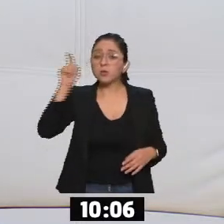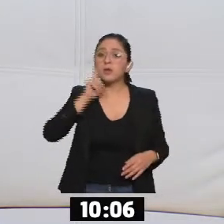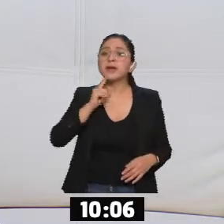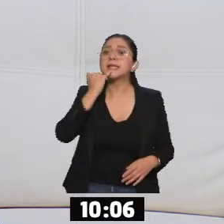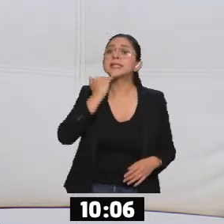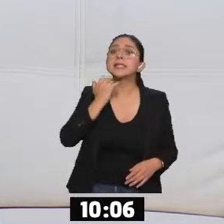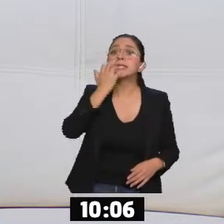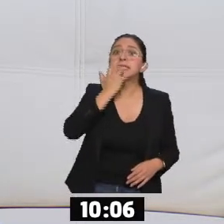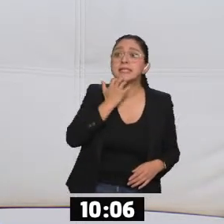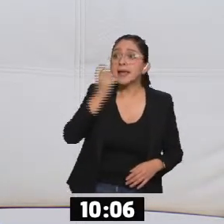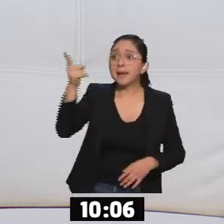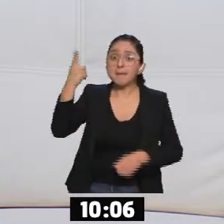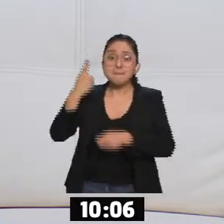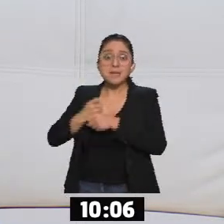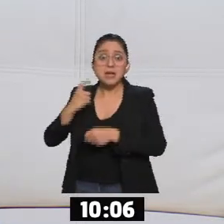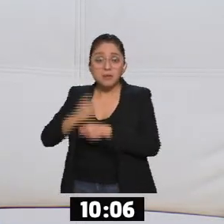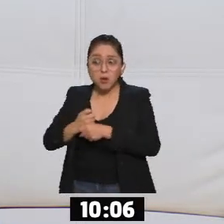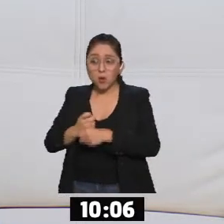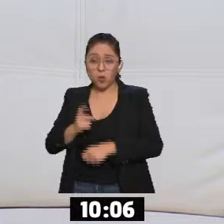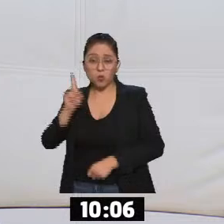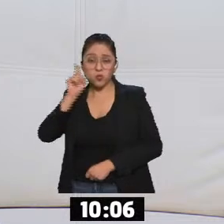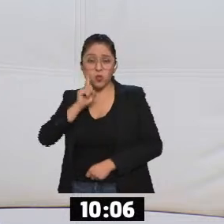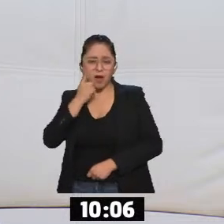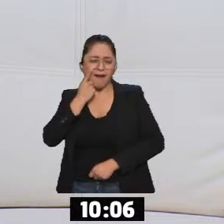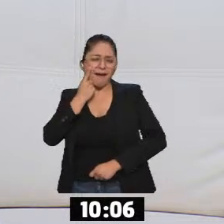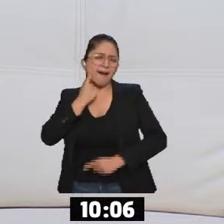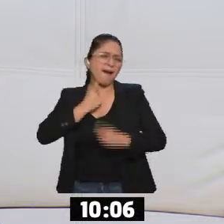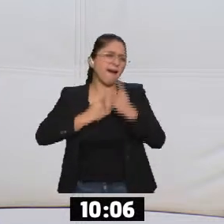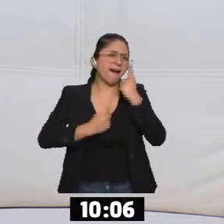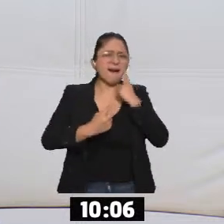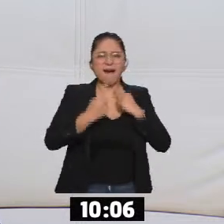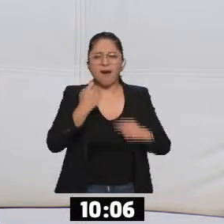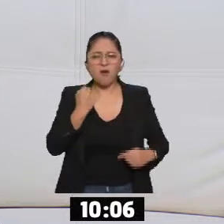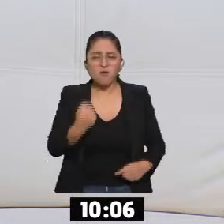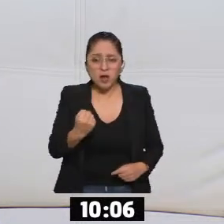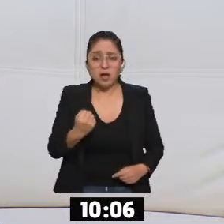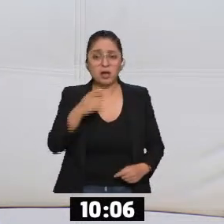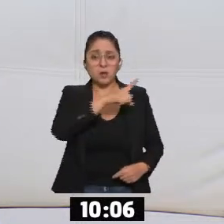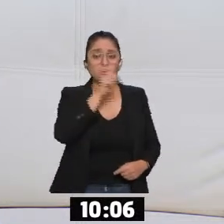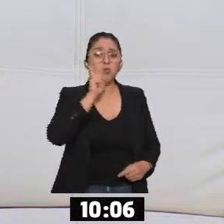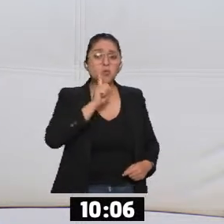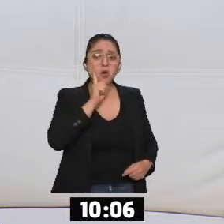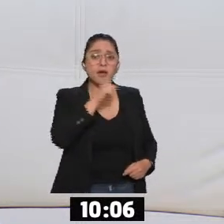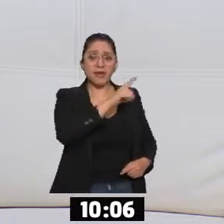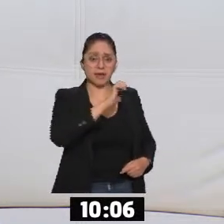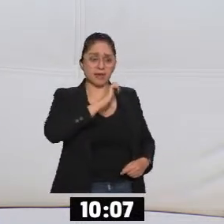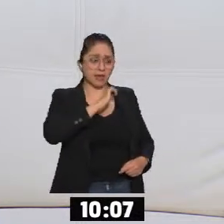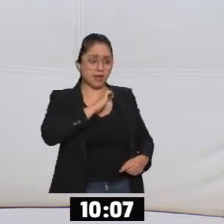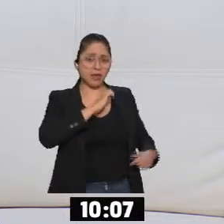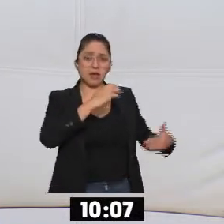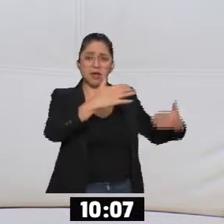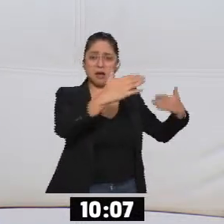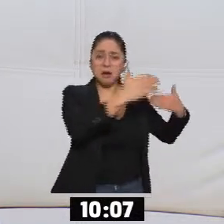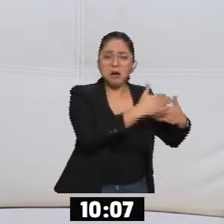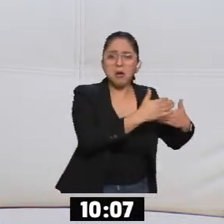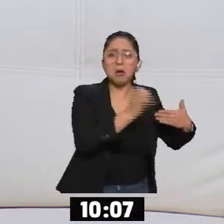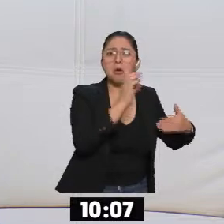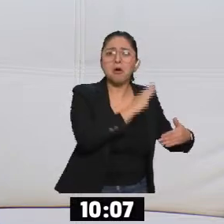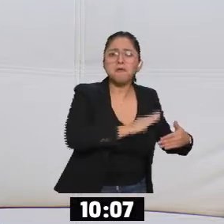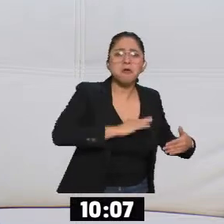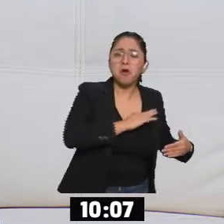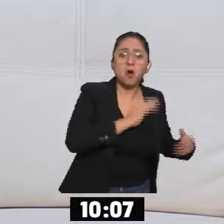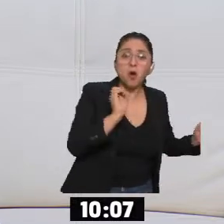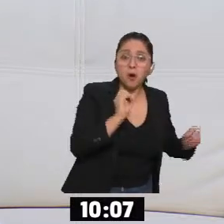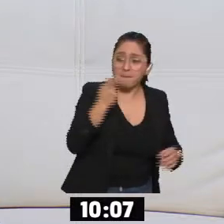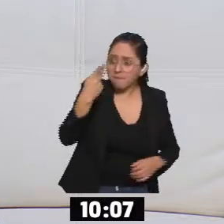primer lugar. Bueno. Lloró. Y además me llamó la atención que su entrenadora no la abrazó para felicitarla por un segundo lugar a nivel